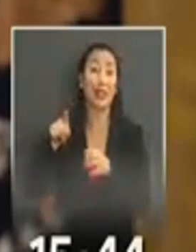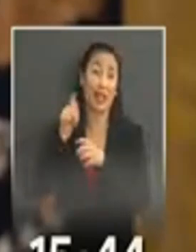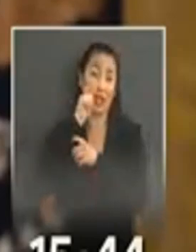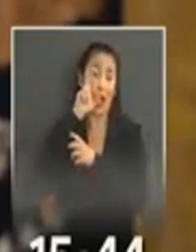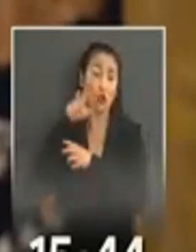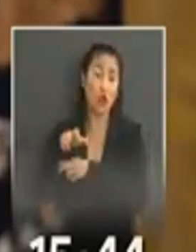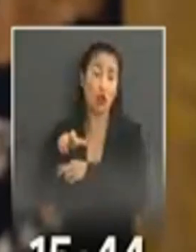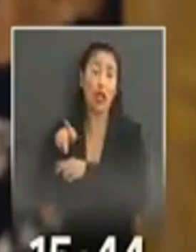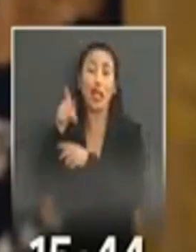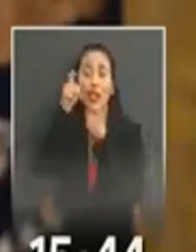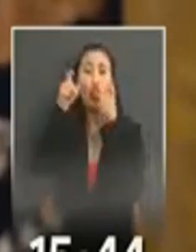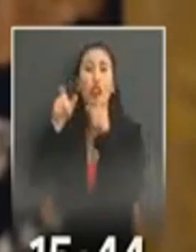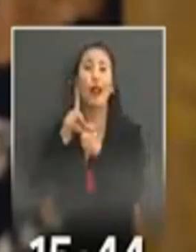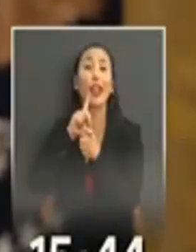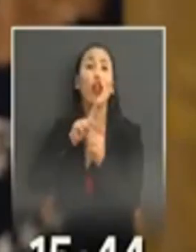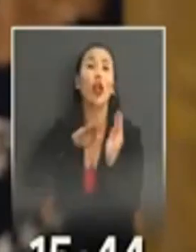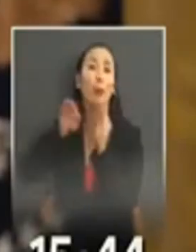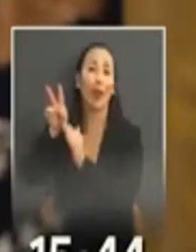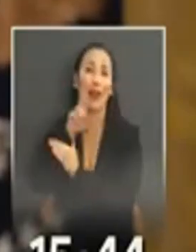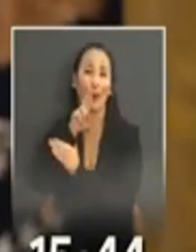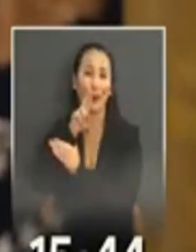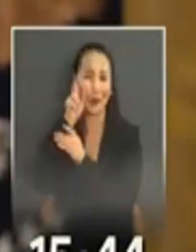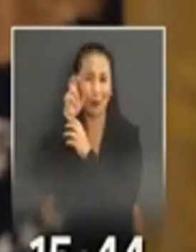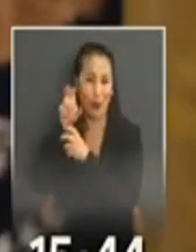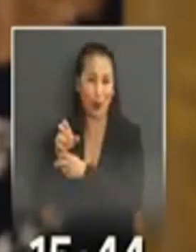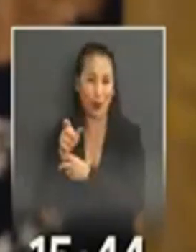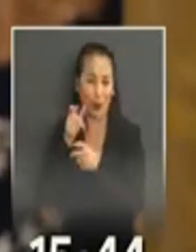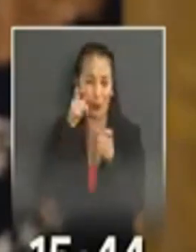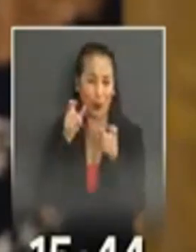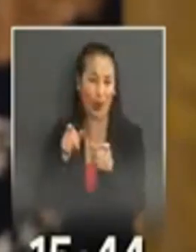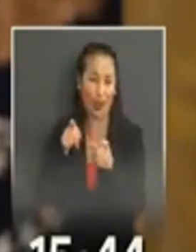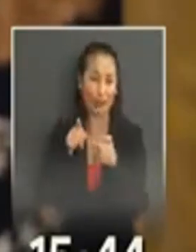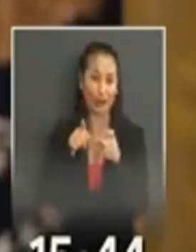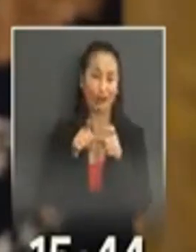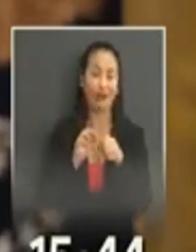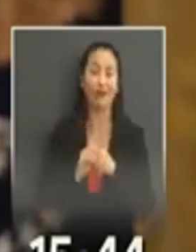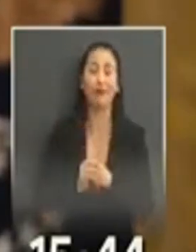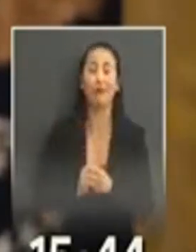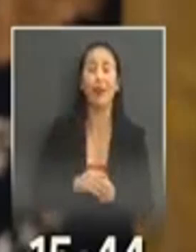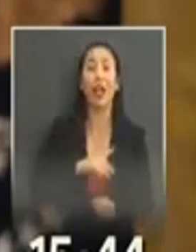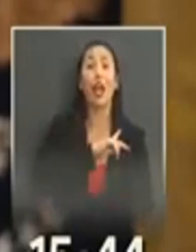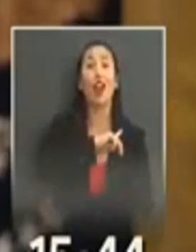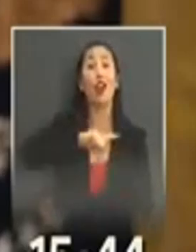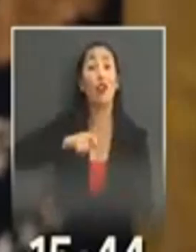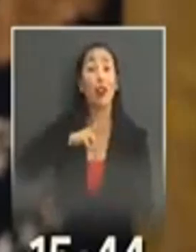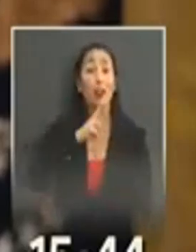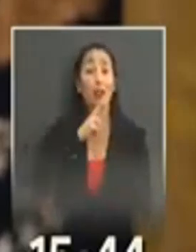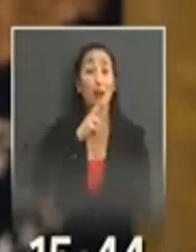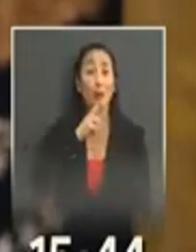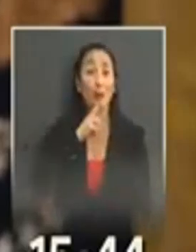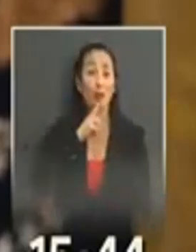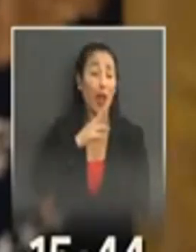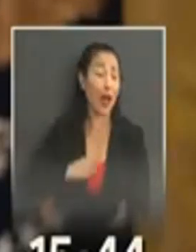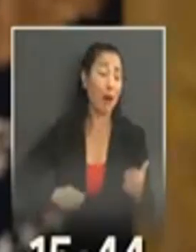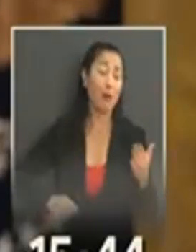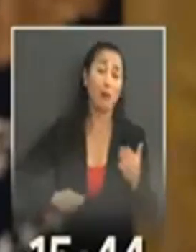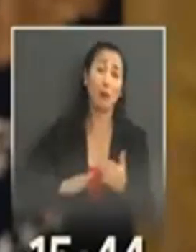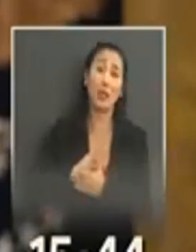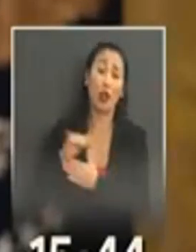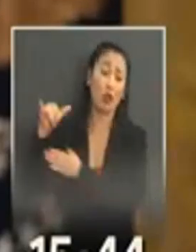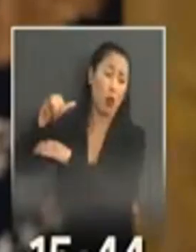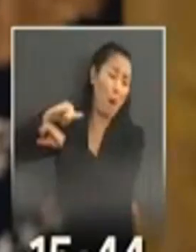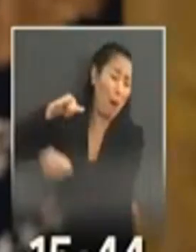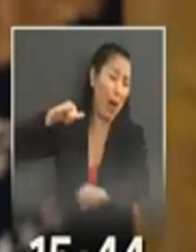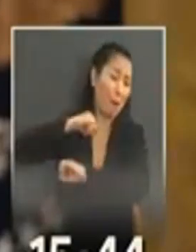El Ejecutivo estadounidense Se reserva además el derecho a revocar los permisos y El Ejecutivo de Nicolás maduro no negocia de buena fe